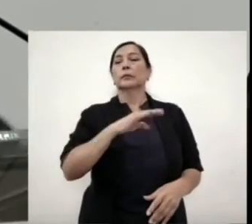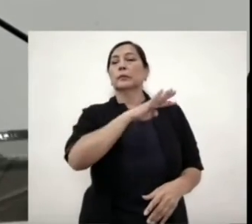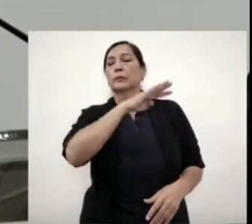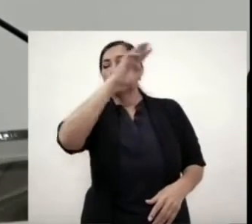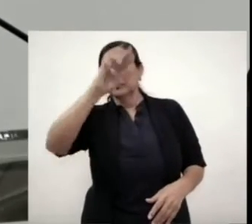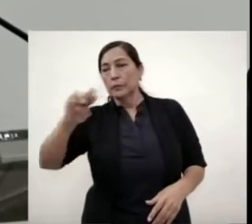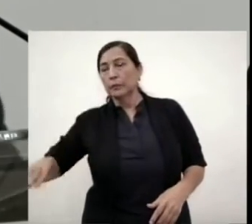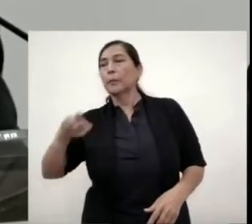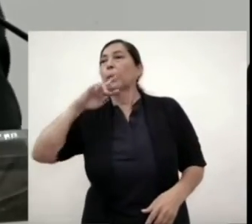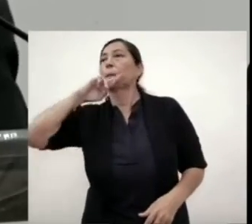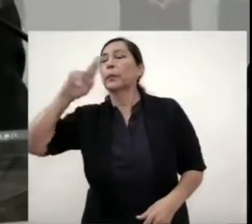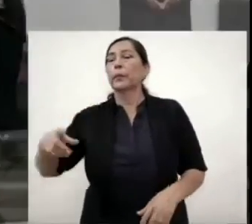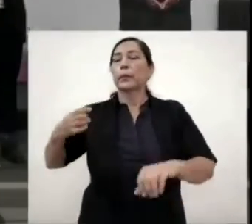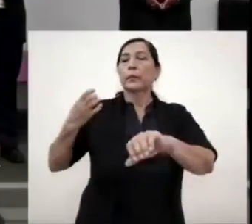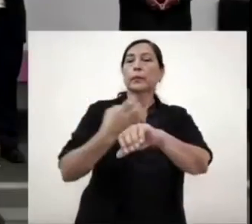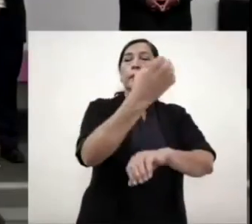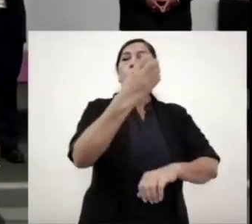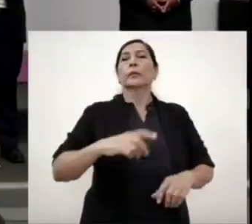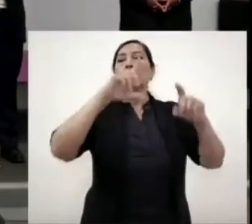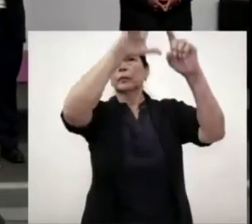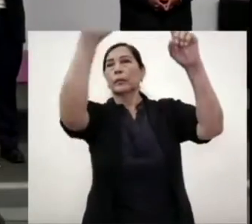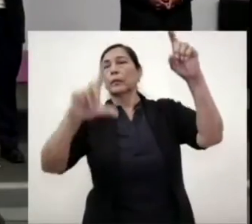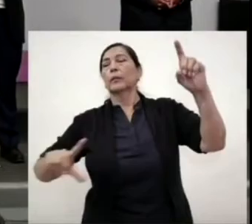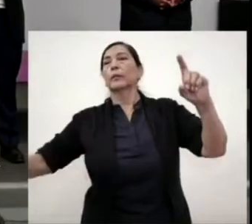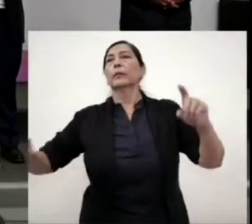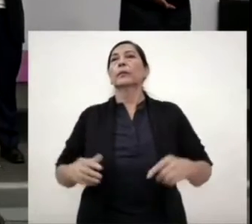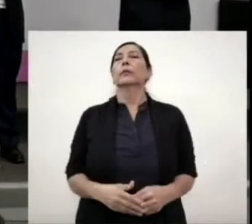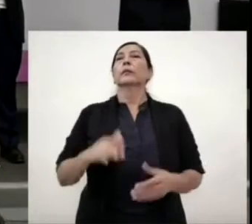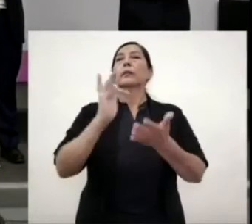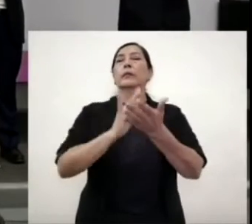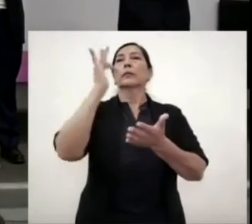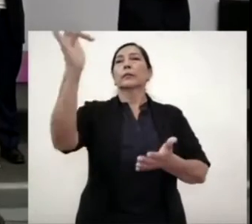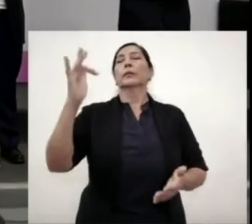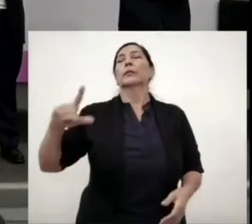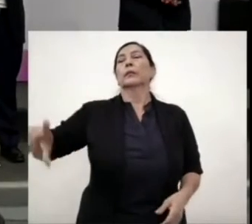de la República Mexicana. Gracias, señor gobernador.